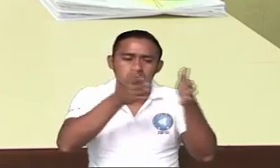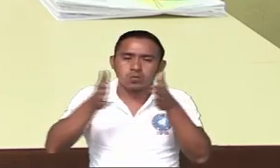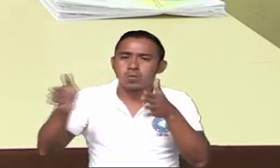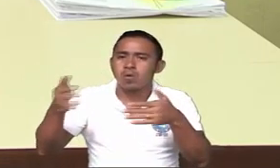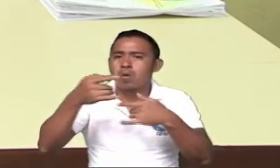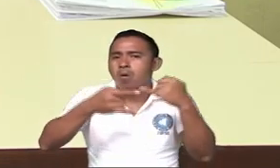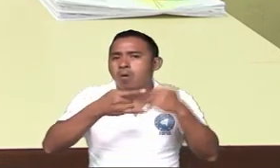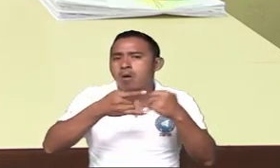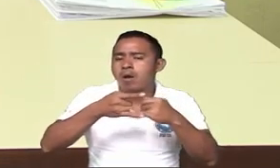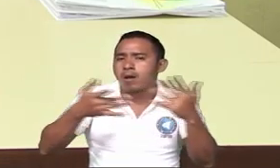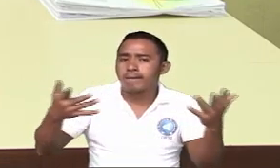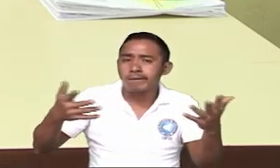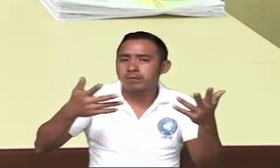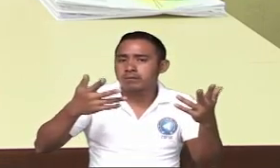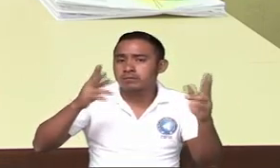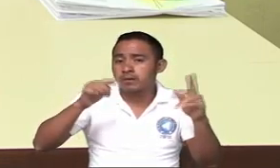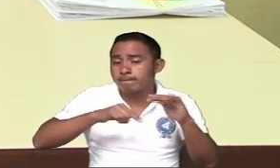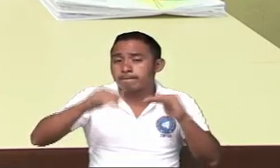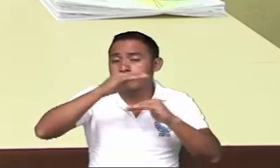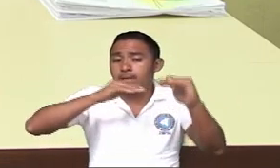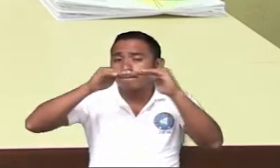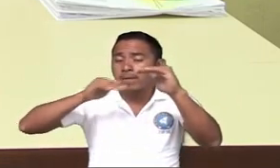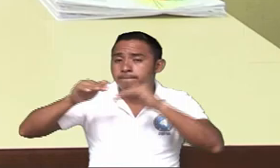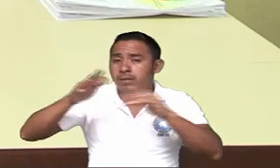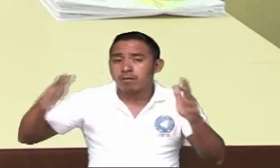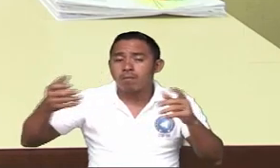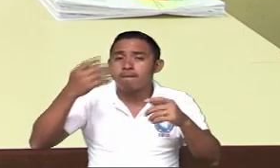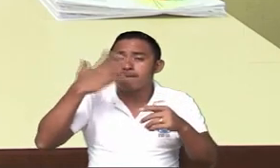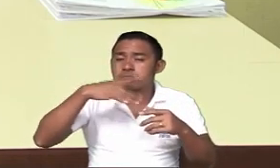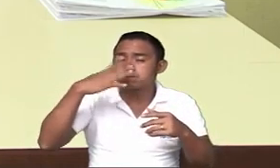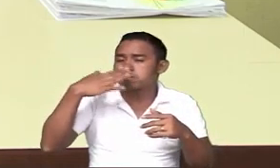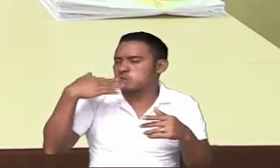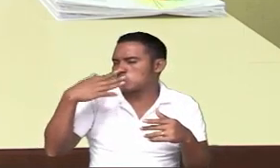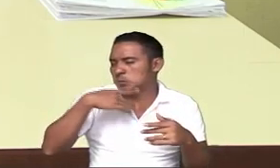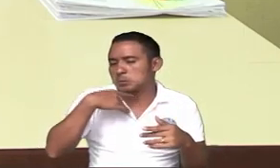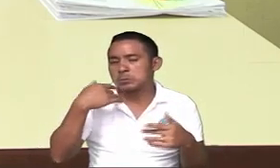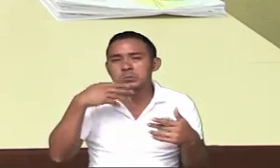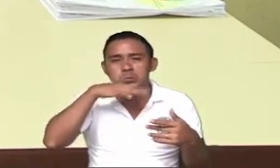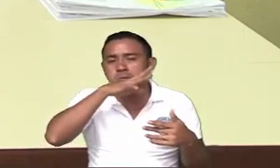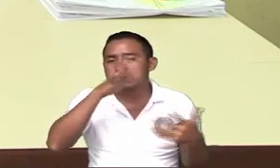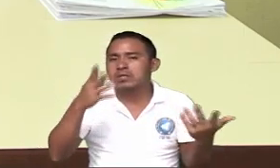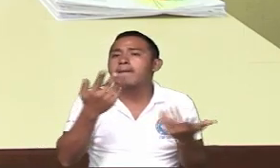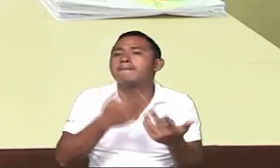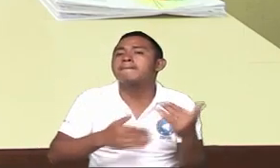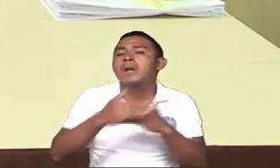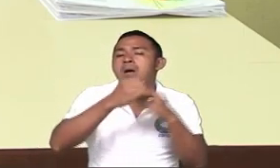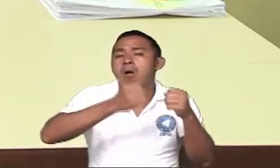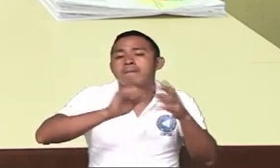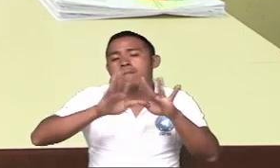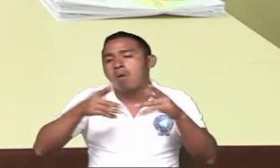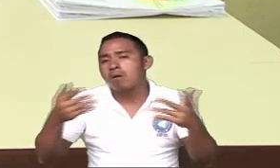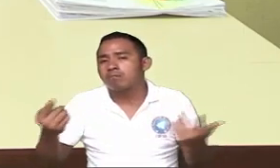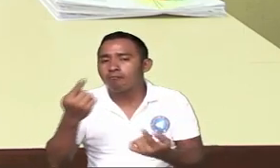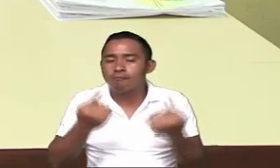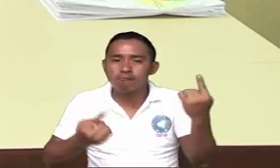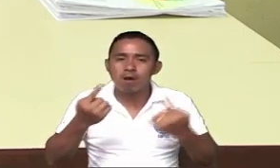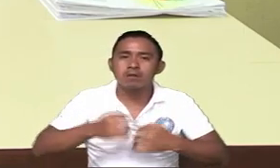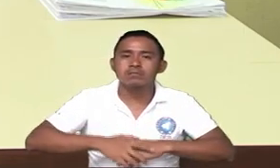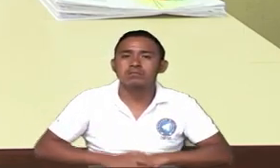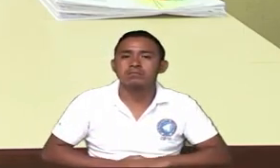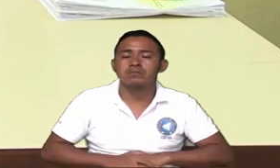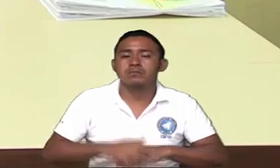género? ¿Son más afectados por la halitosis o el mal aliento? Es decir, ¿quiénes son los que más están propensos a